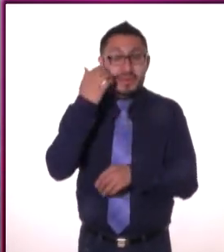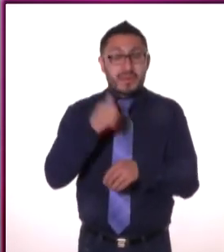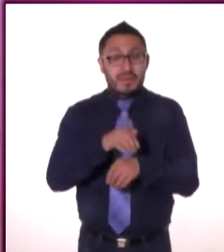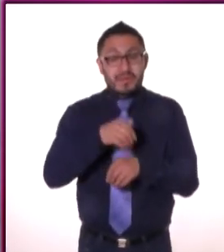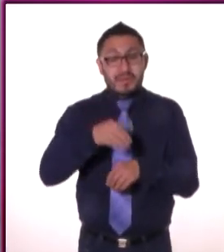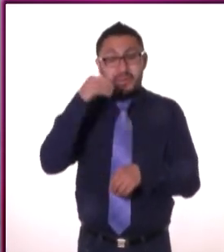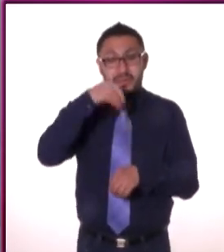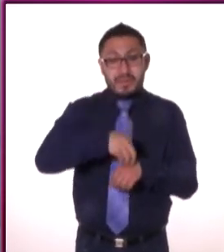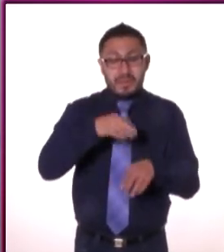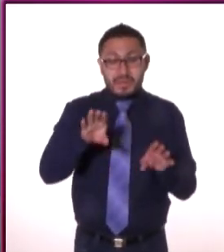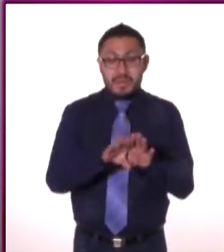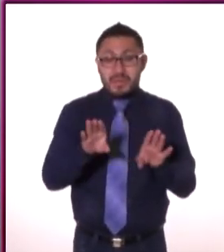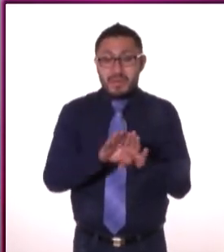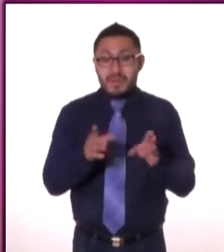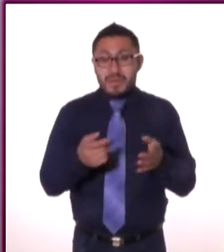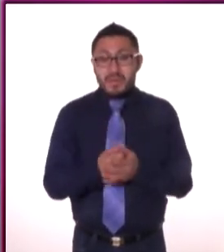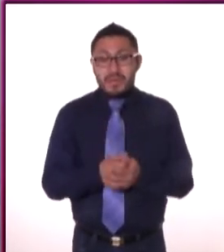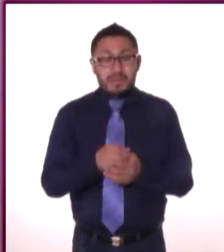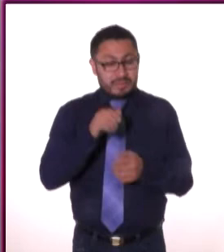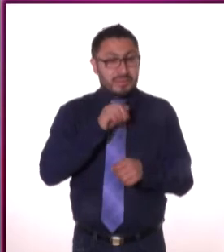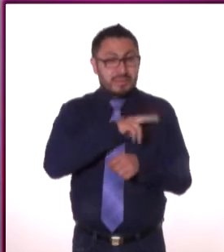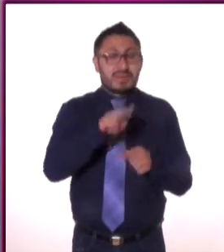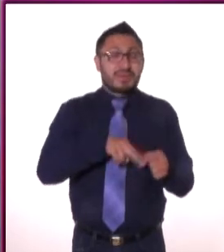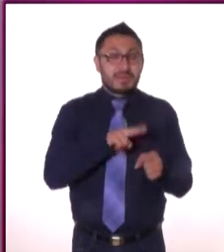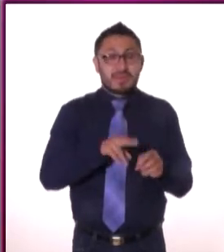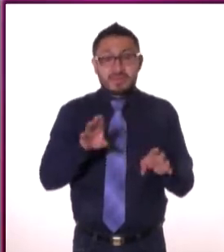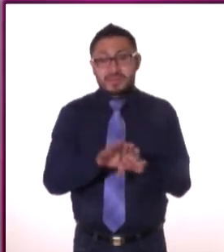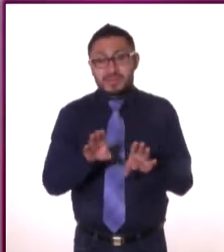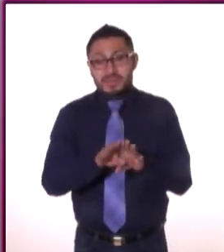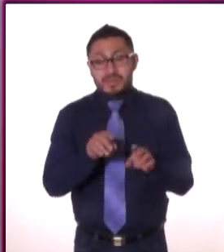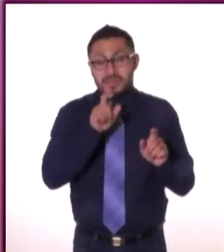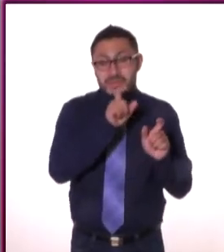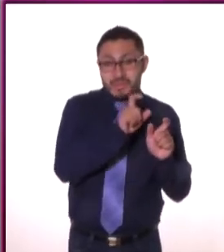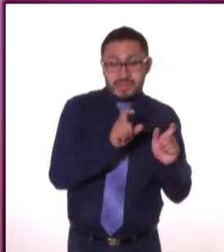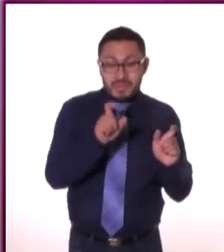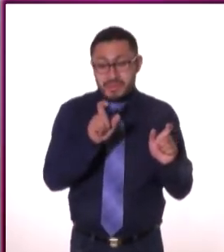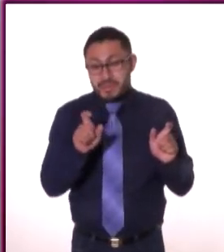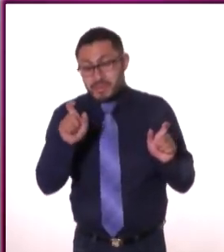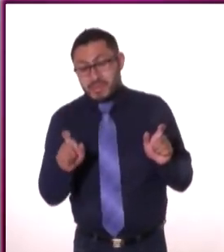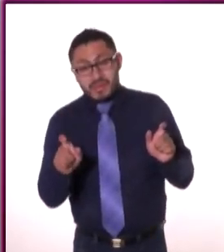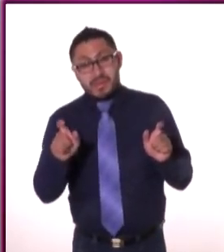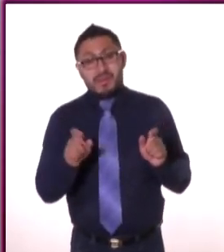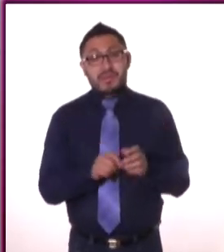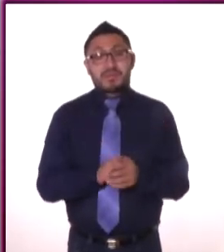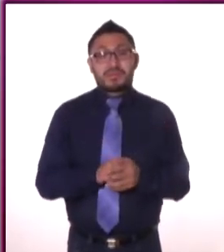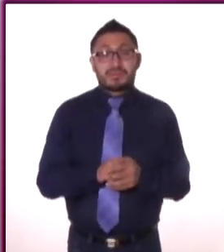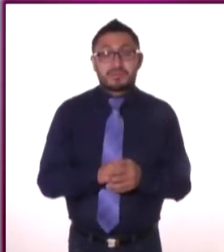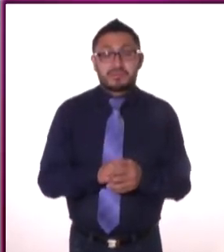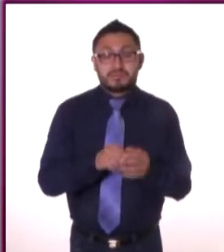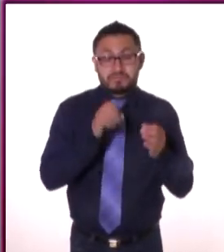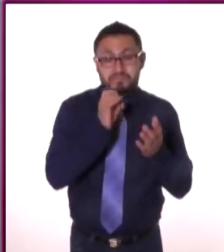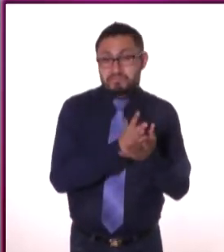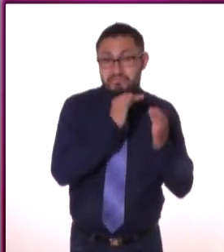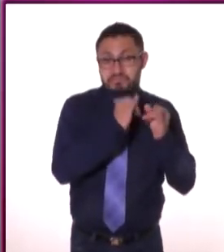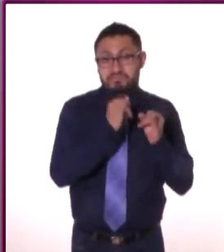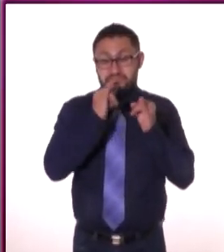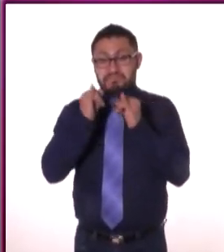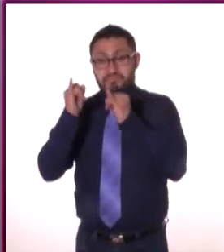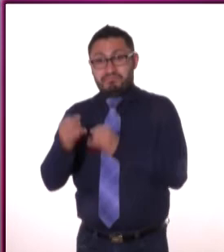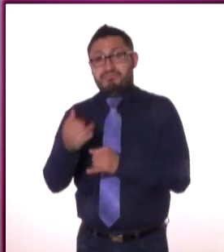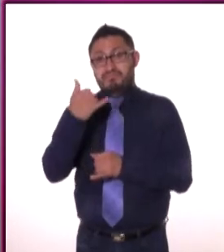que cualquier número se puede poner como producto, cualquier número natural, como producto de factores primos de manera única.